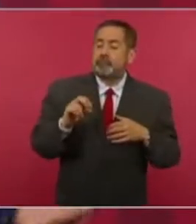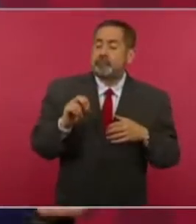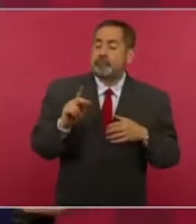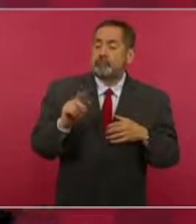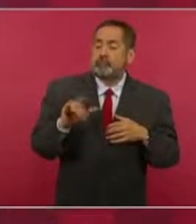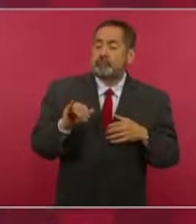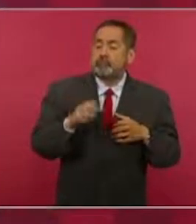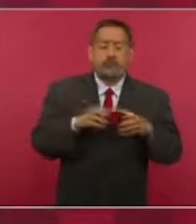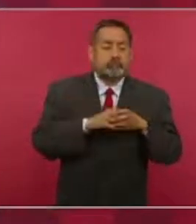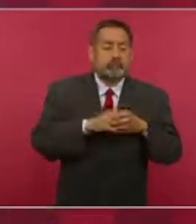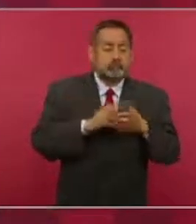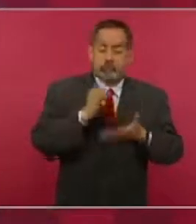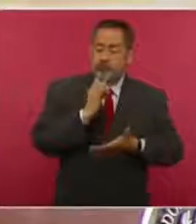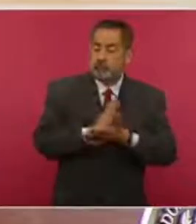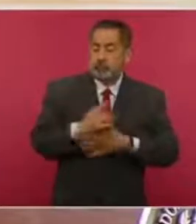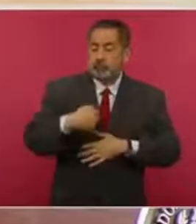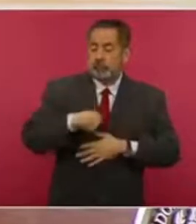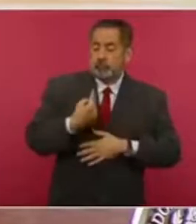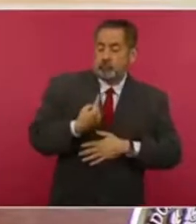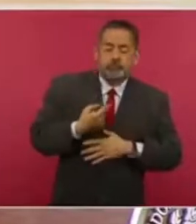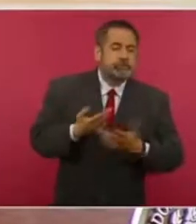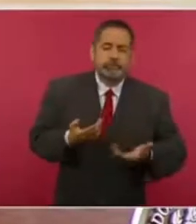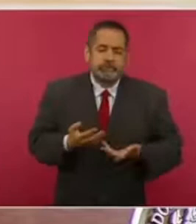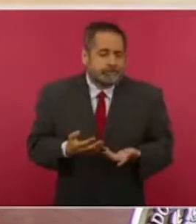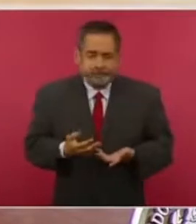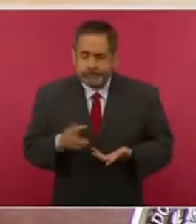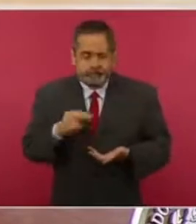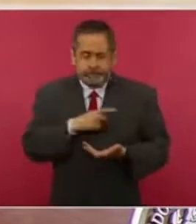porque son muy pocas las empresas.